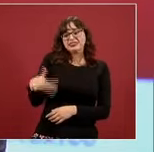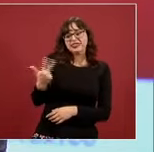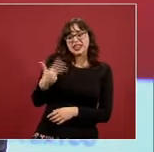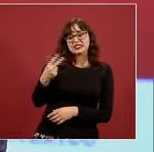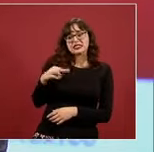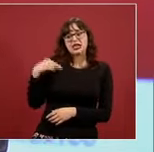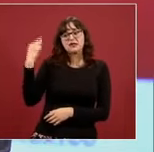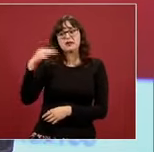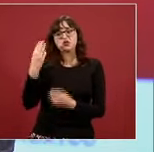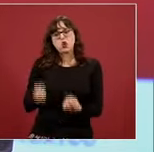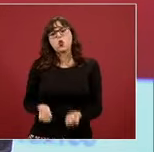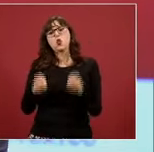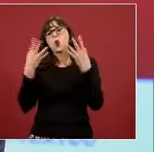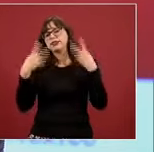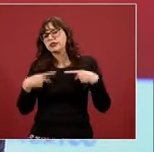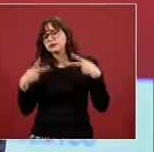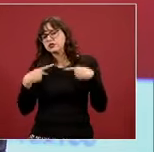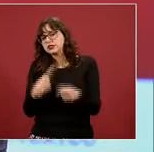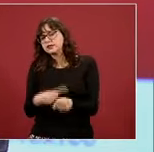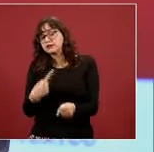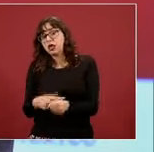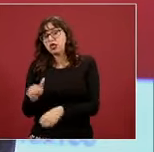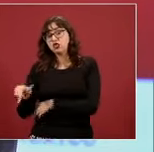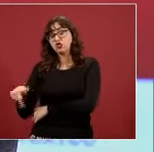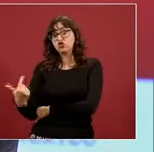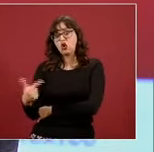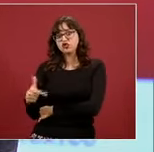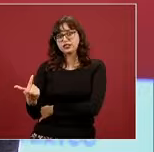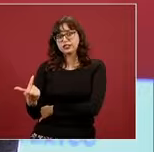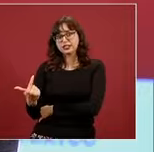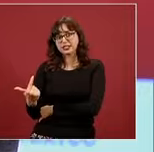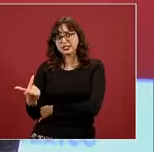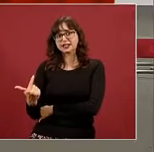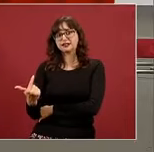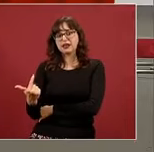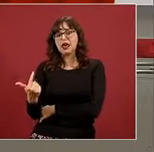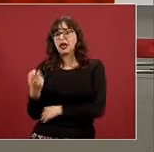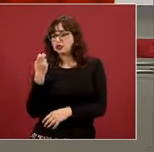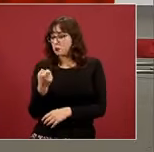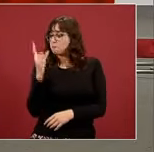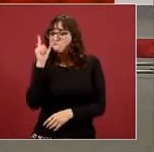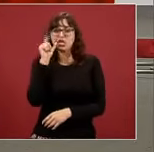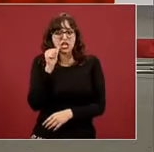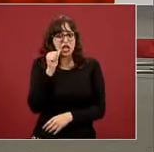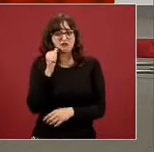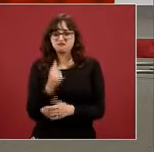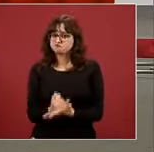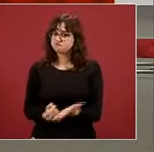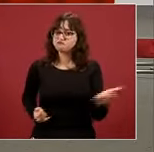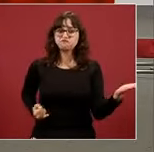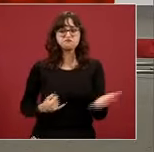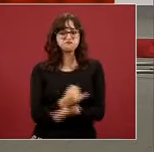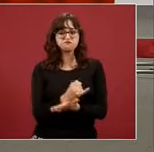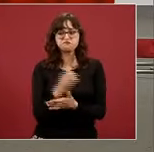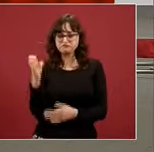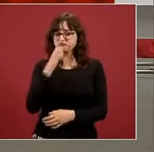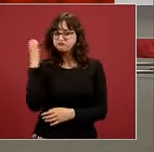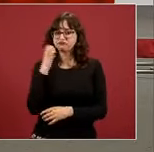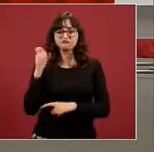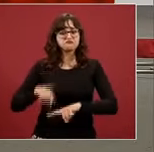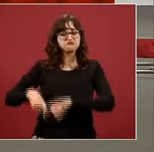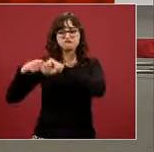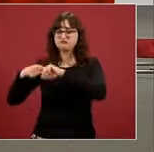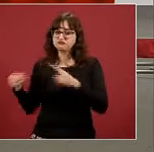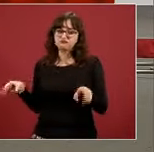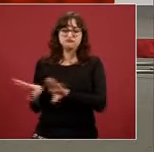4. 12 en vez de 4. Entonces, al día siguiente aprovechamos la intervención